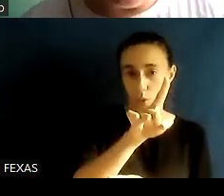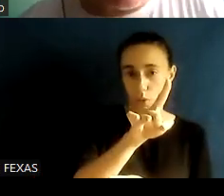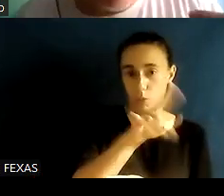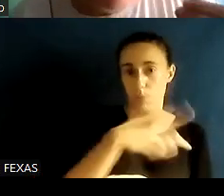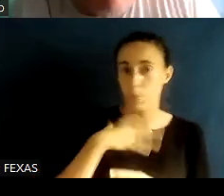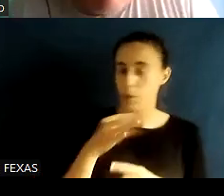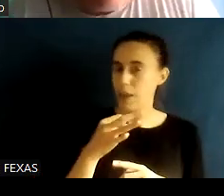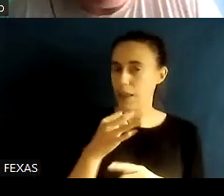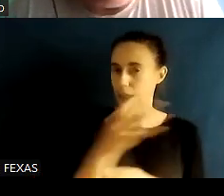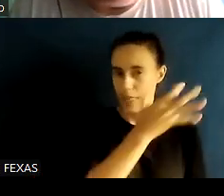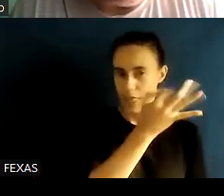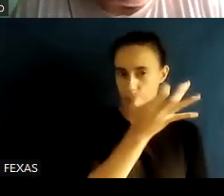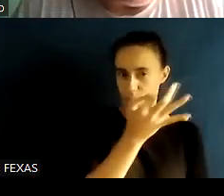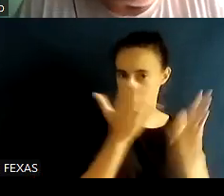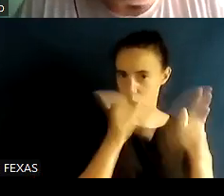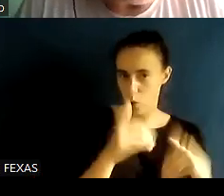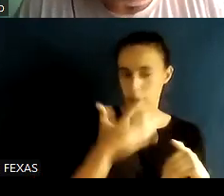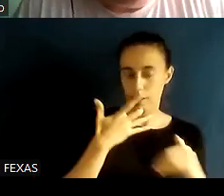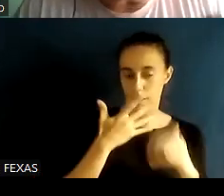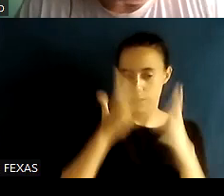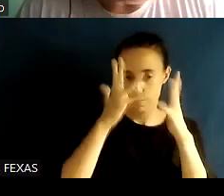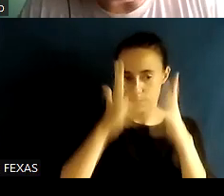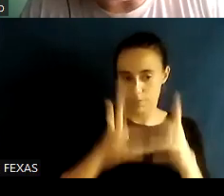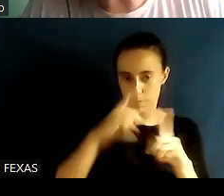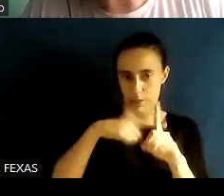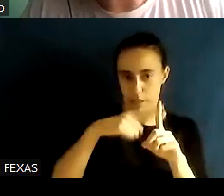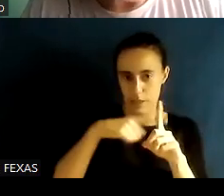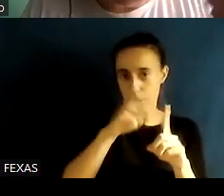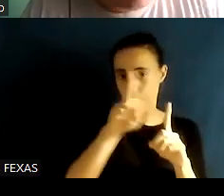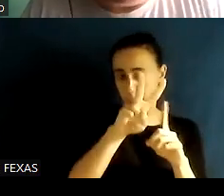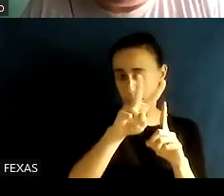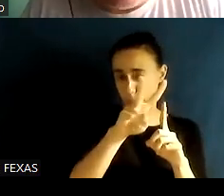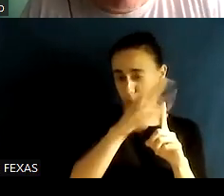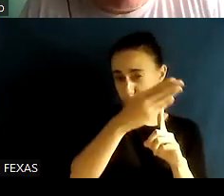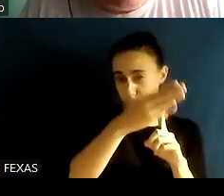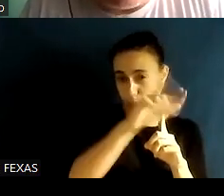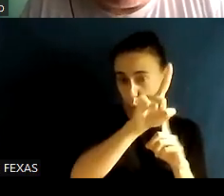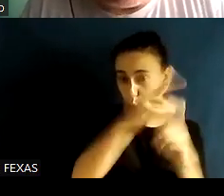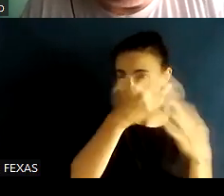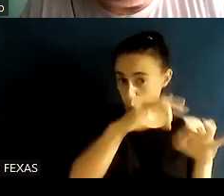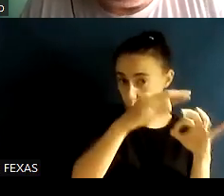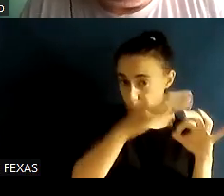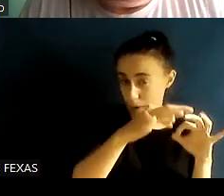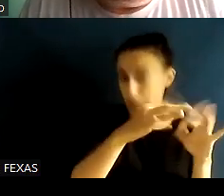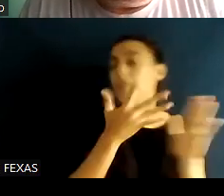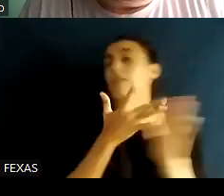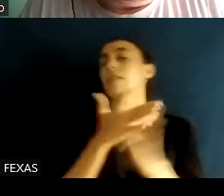B1, es decir, medir los niveles de vitamina B1, aunque estén normales, no implica necesariamente un estado